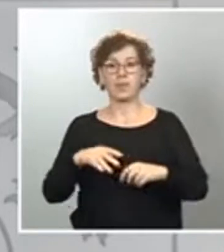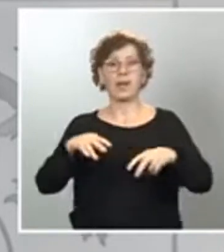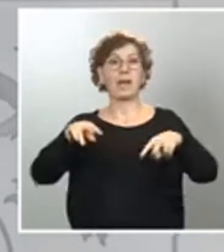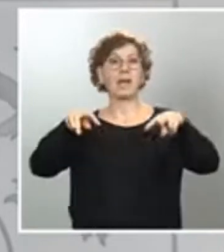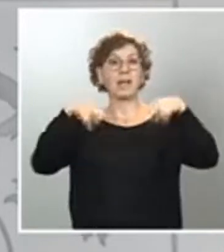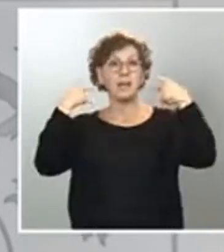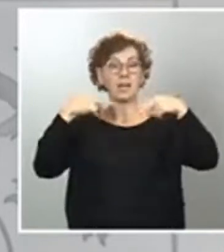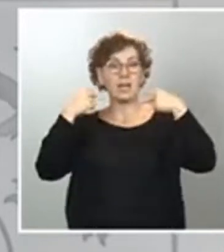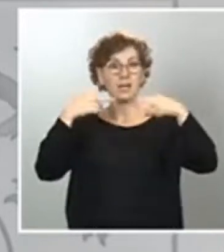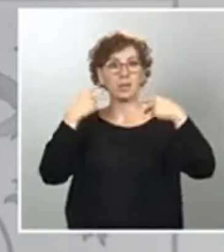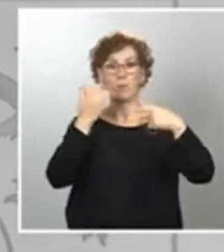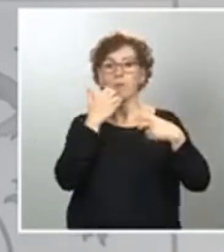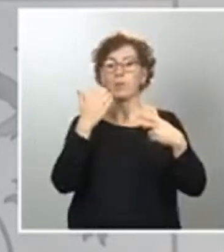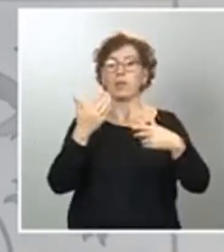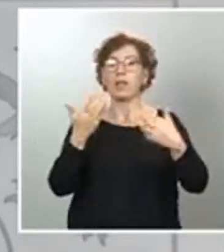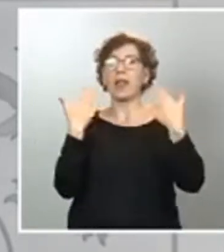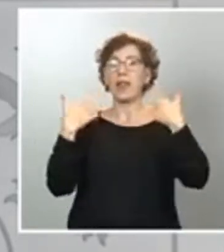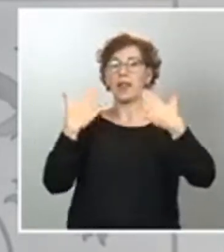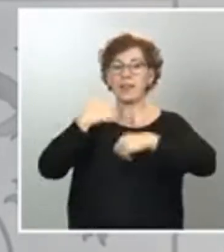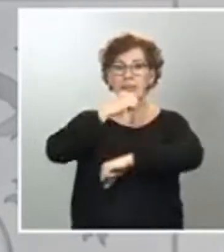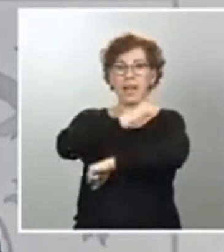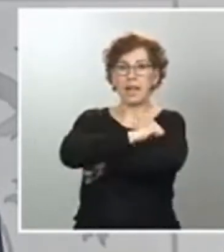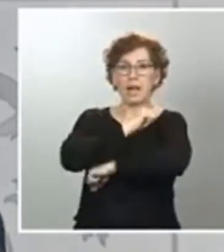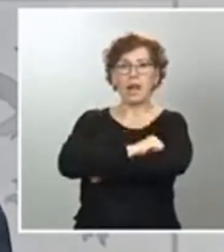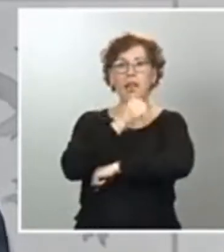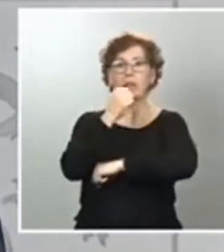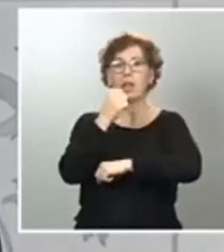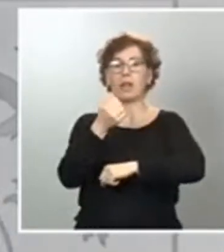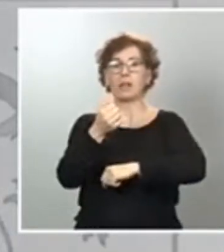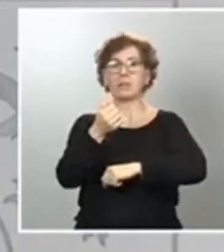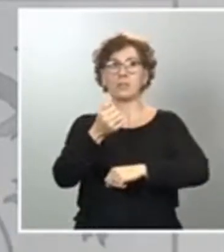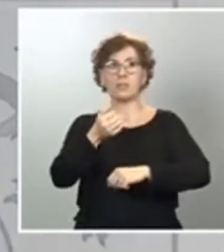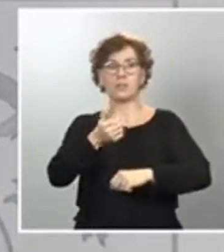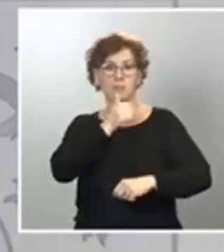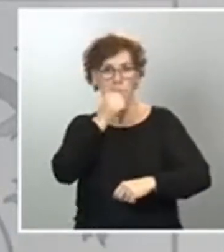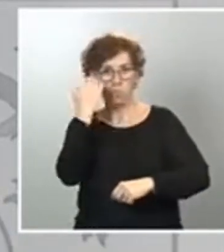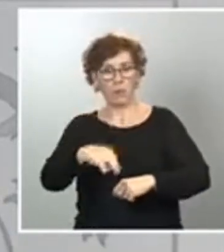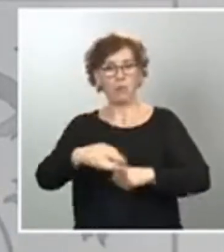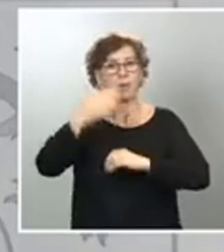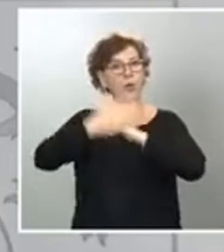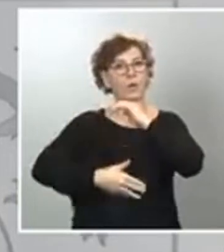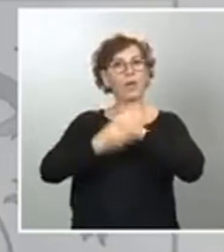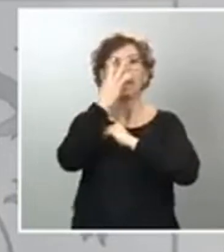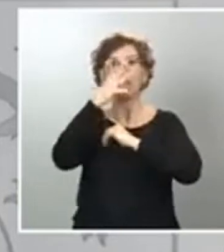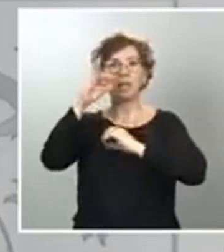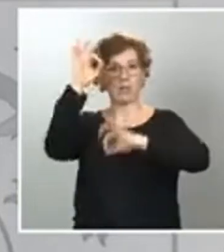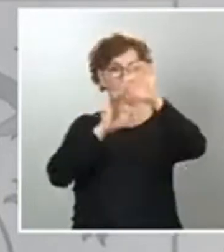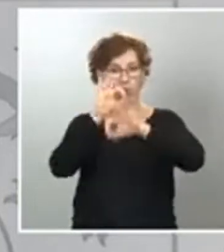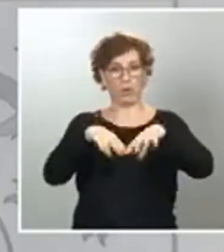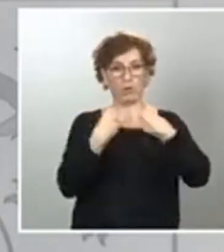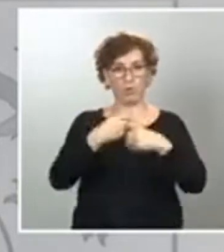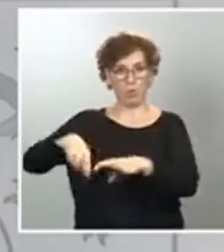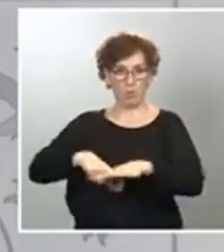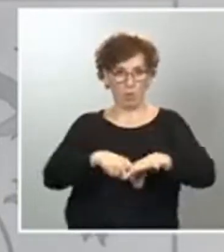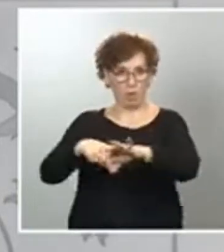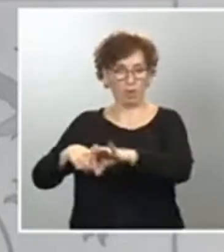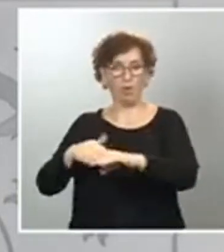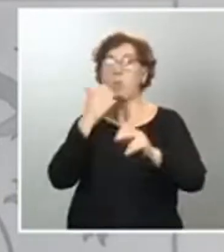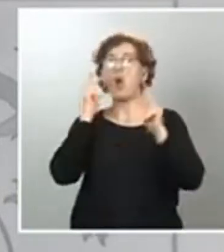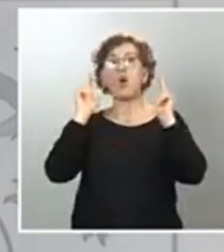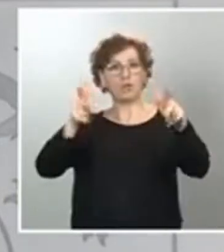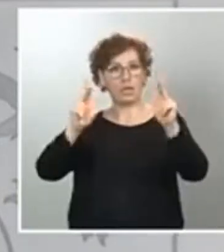con limitaciones de ocupación al 30%. En hostelería, la apertura en esta fase primera de hoteles y también de